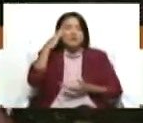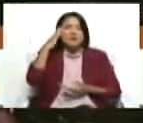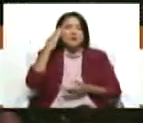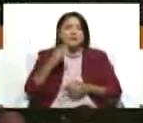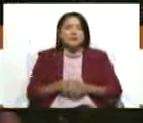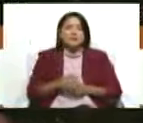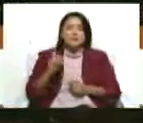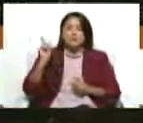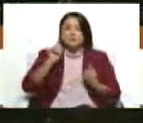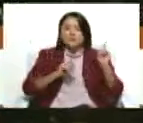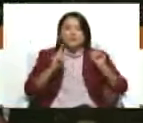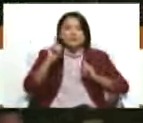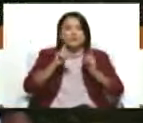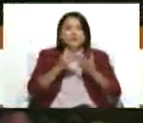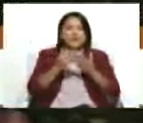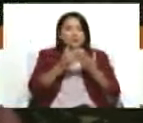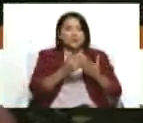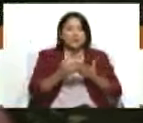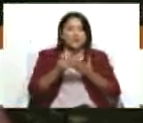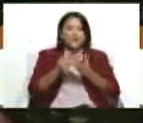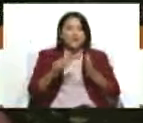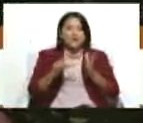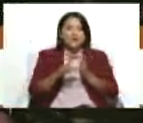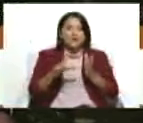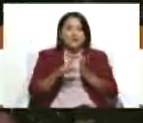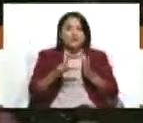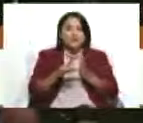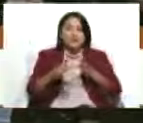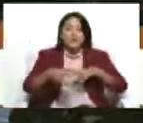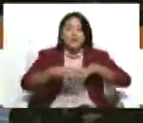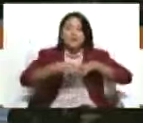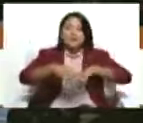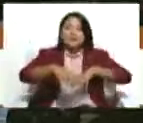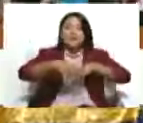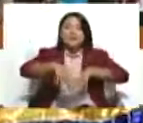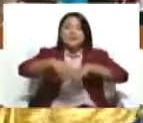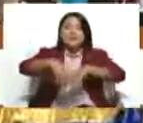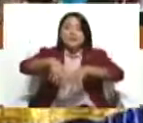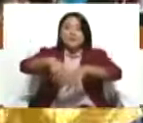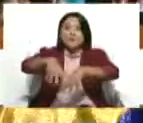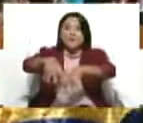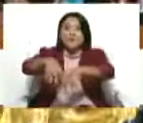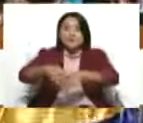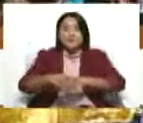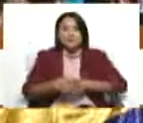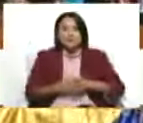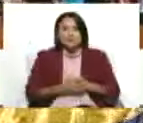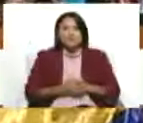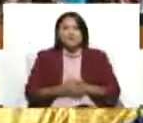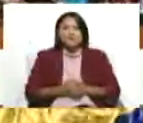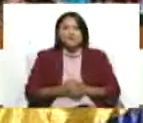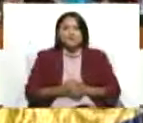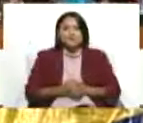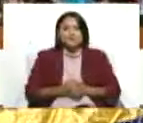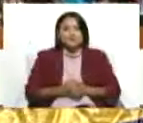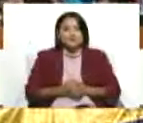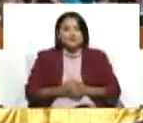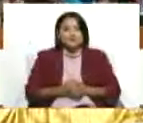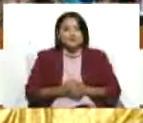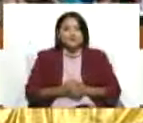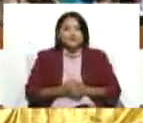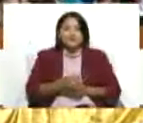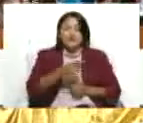los estudiantes del liceo, venían marchando. Miren, eso que dice Lizeta es